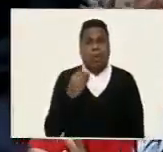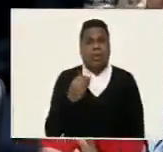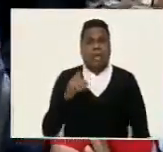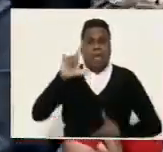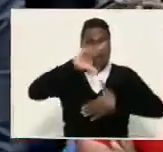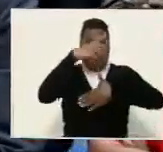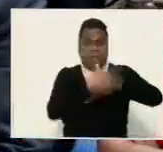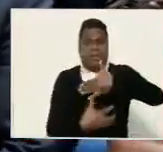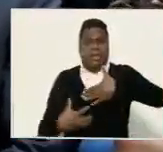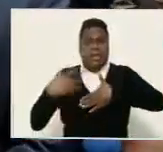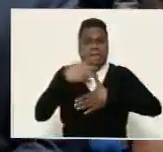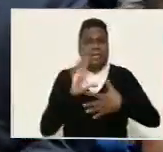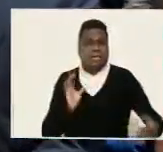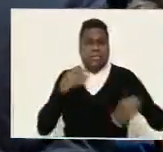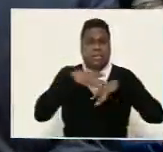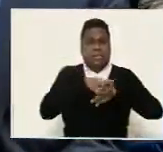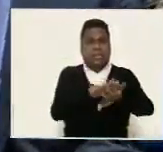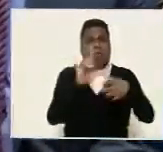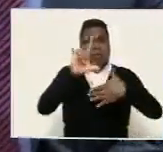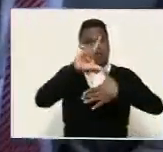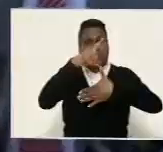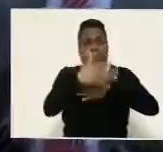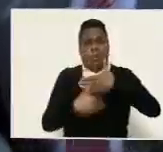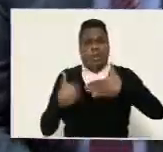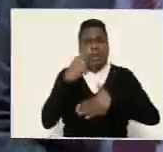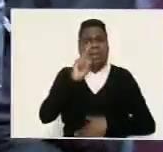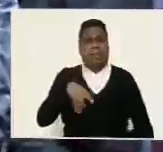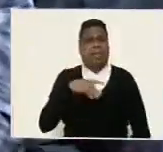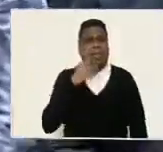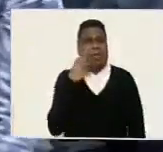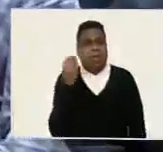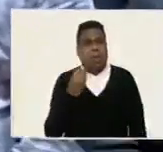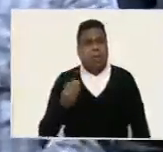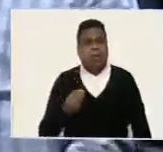que nos planteó la integración latinoamericana, pero también a la juventud europea.